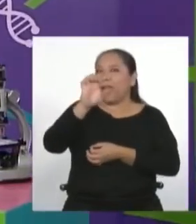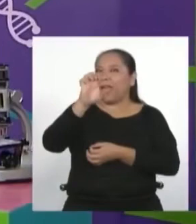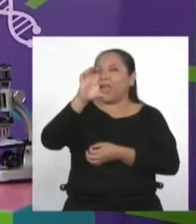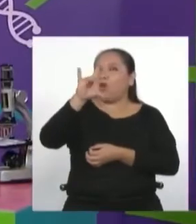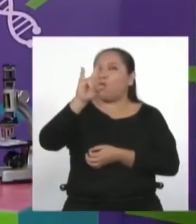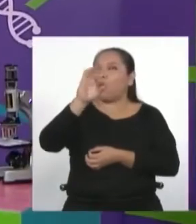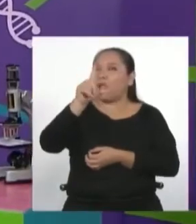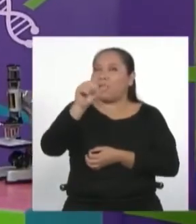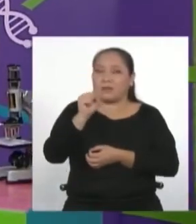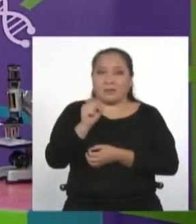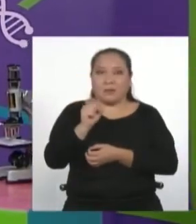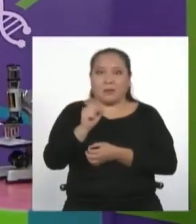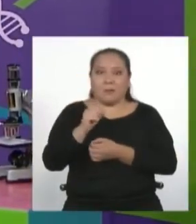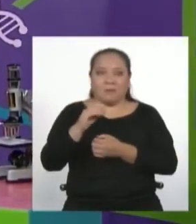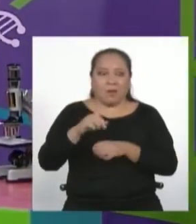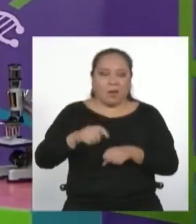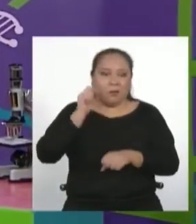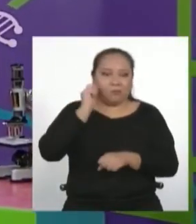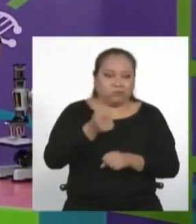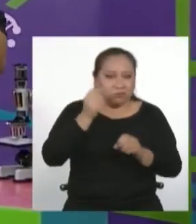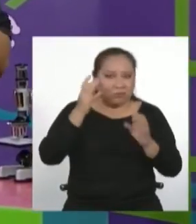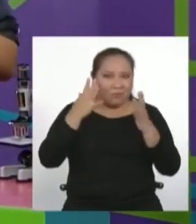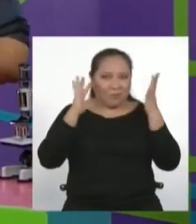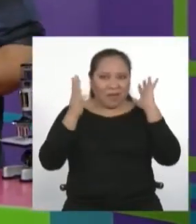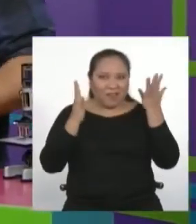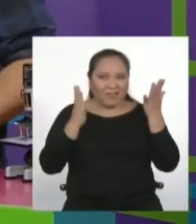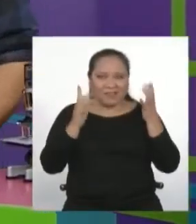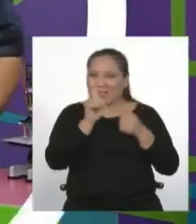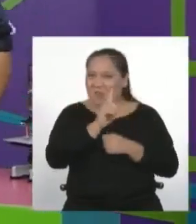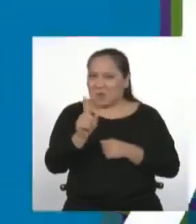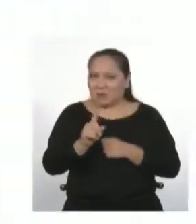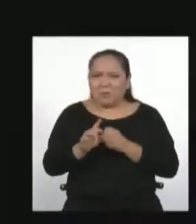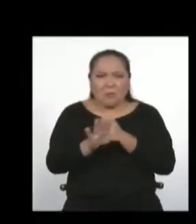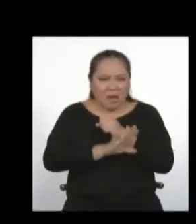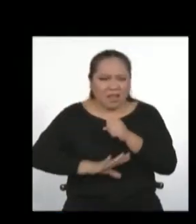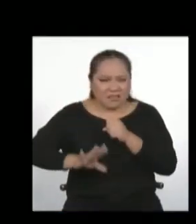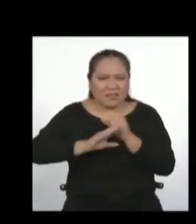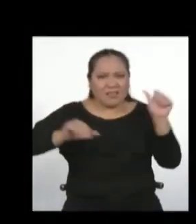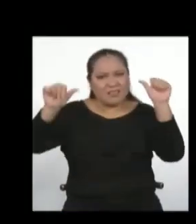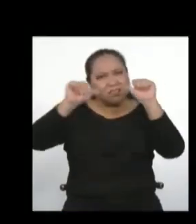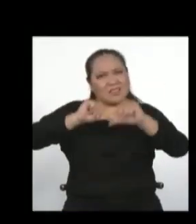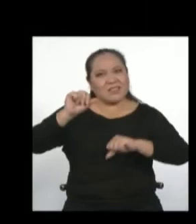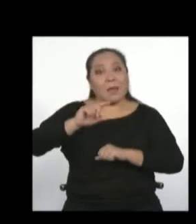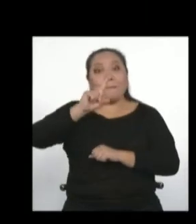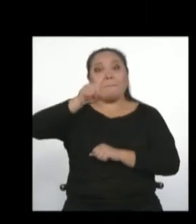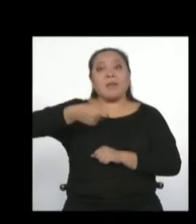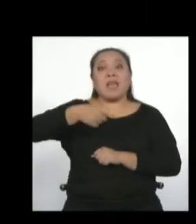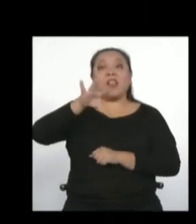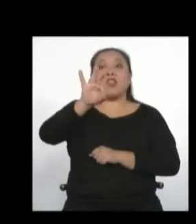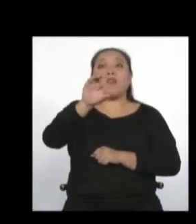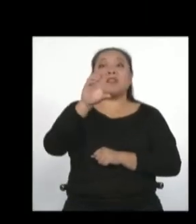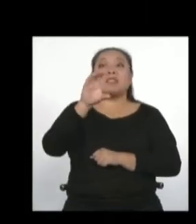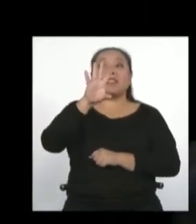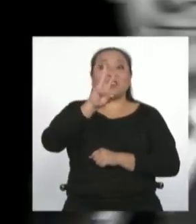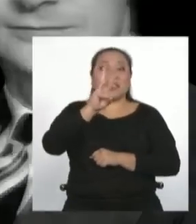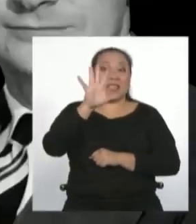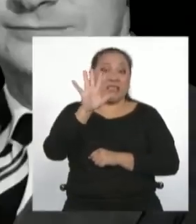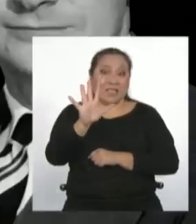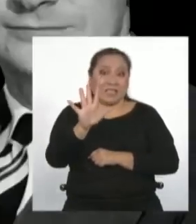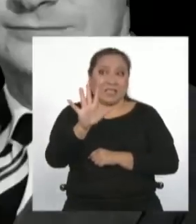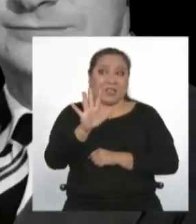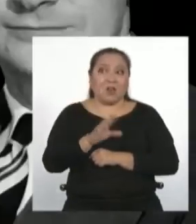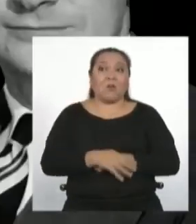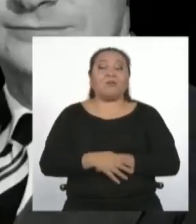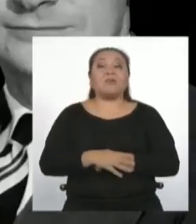no lo es. De hecho, tiene un origen bastante académico. En 1965, el físico